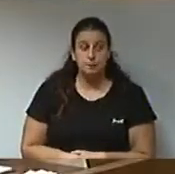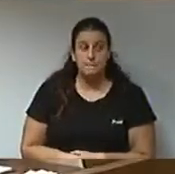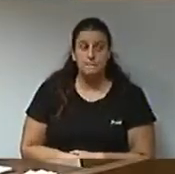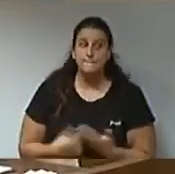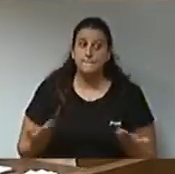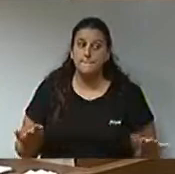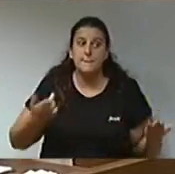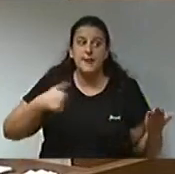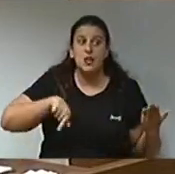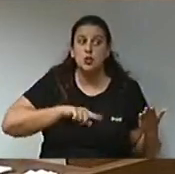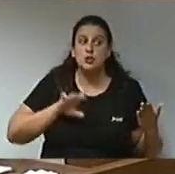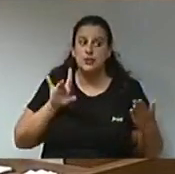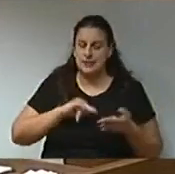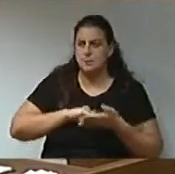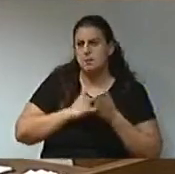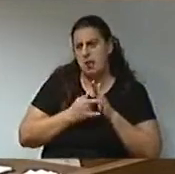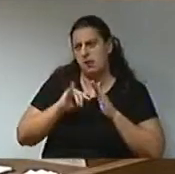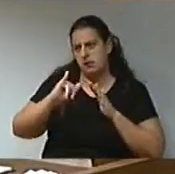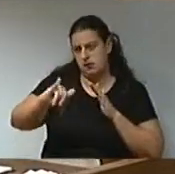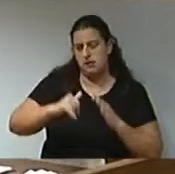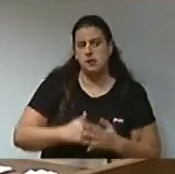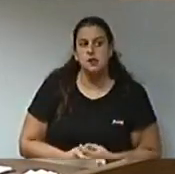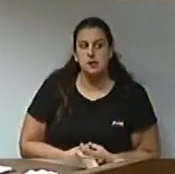Pero nosotros sí tenemos un plan.